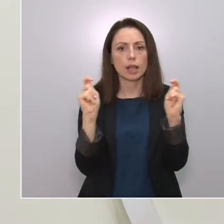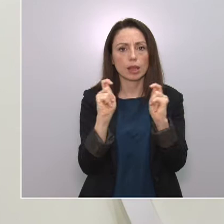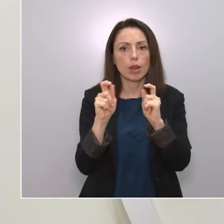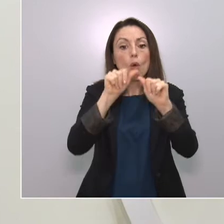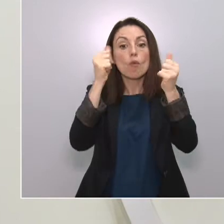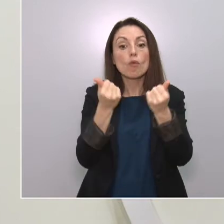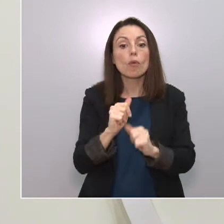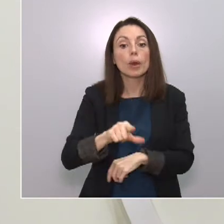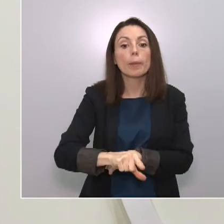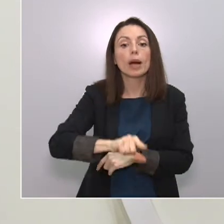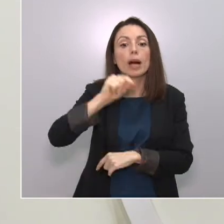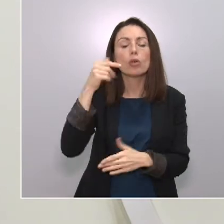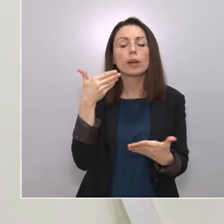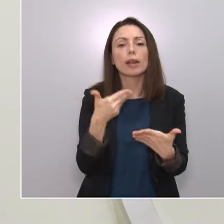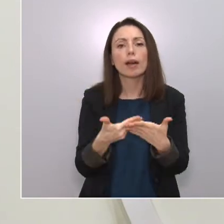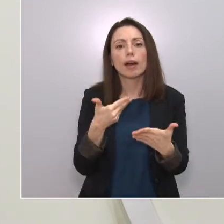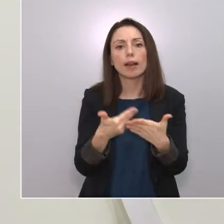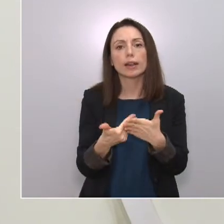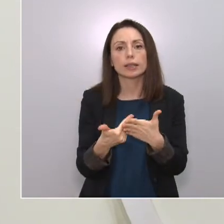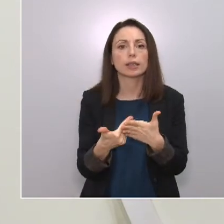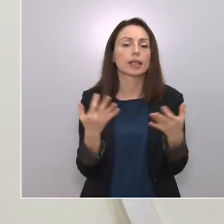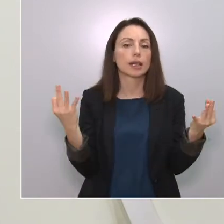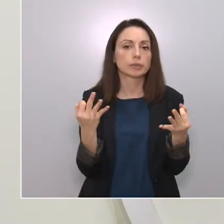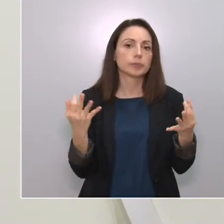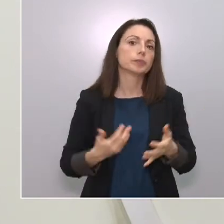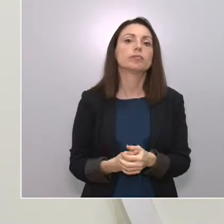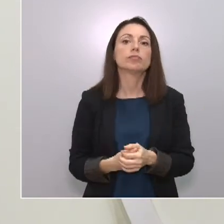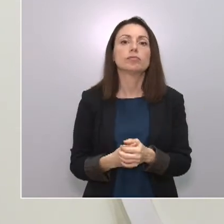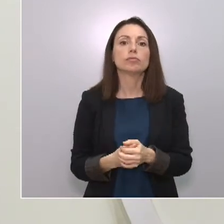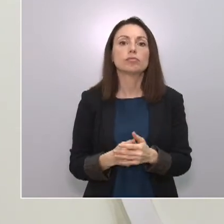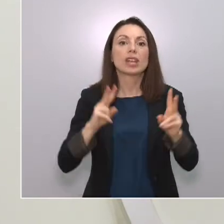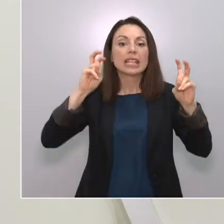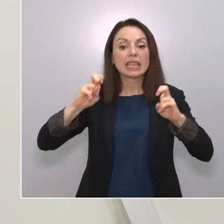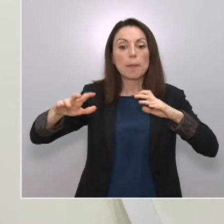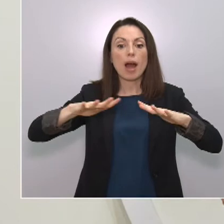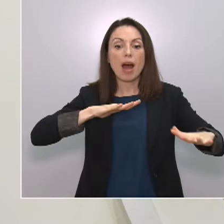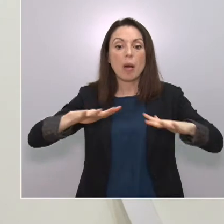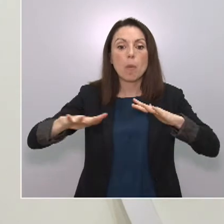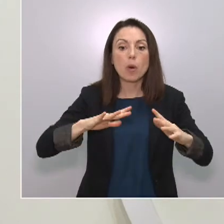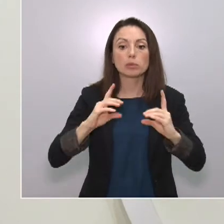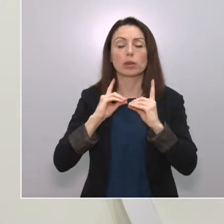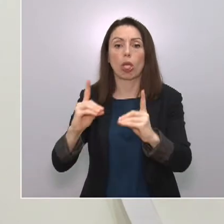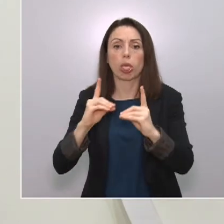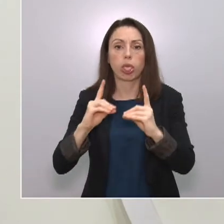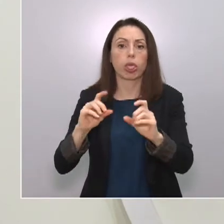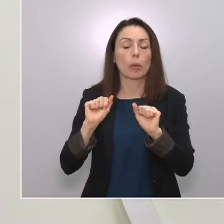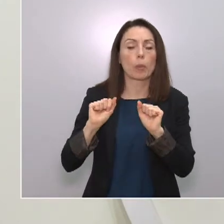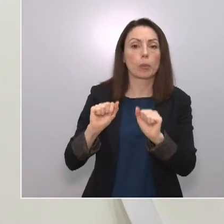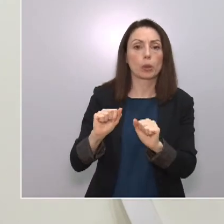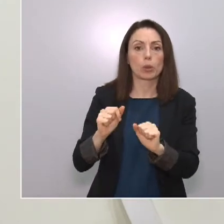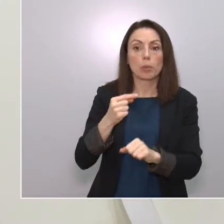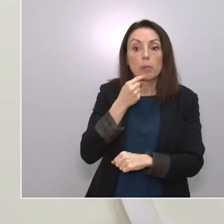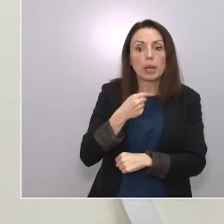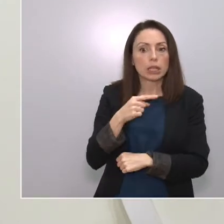única manera de garantizar la limitación de movimientos? A mí lo que me dicen es que no, que hay otra